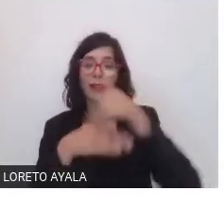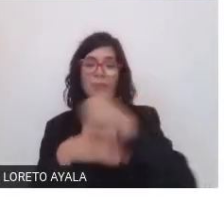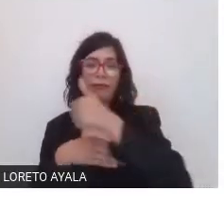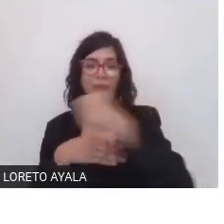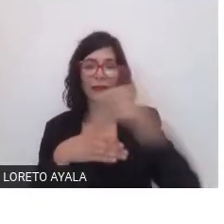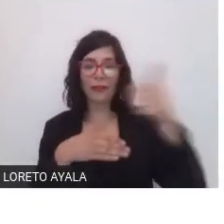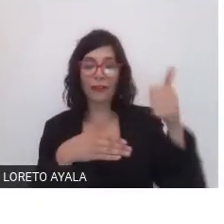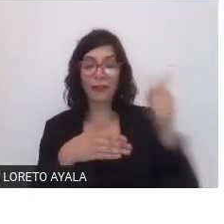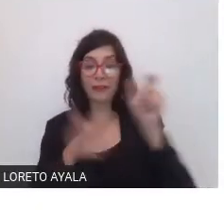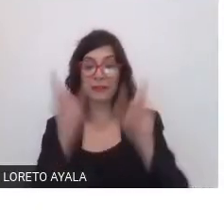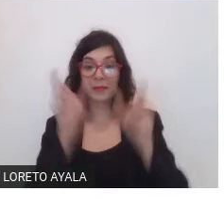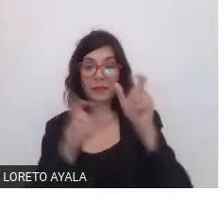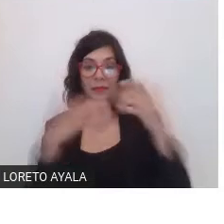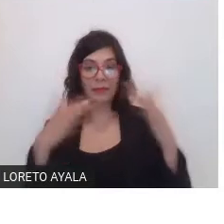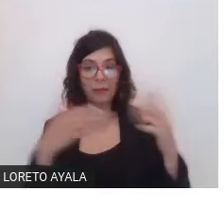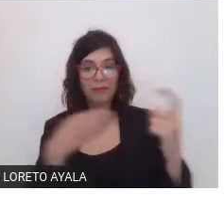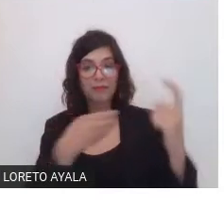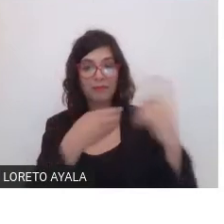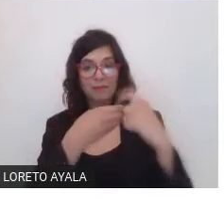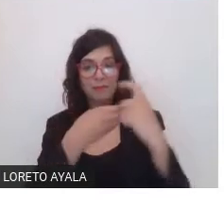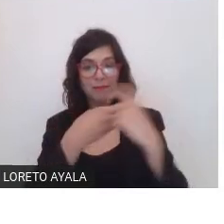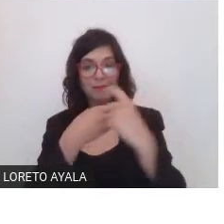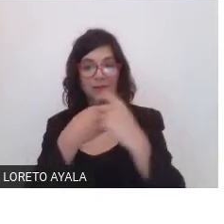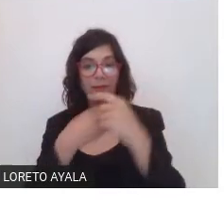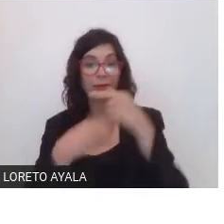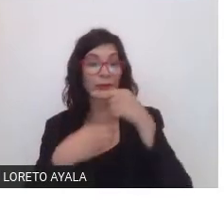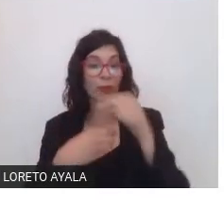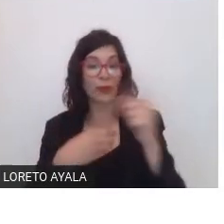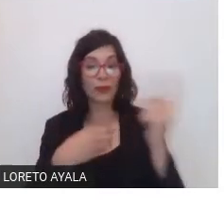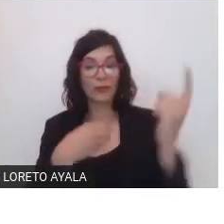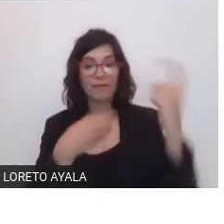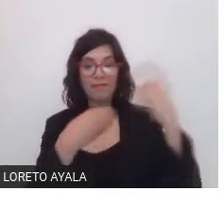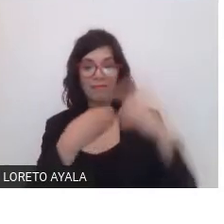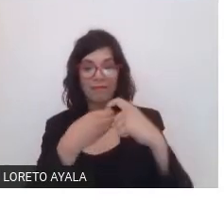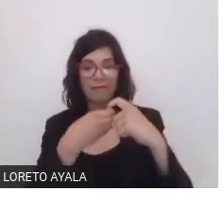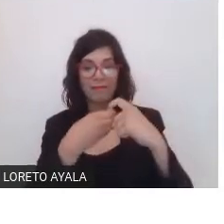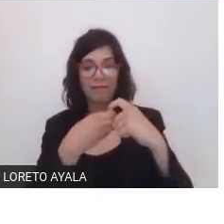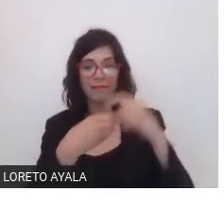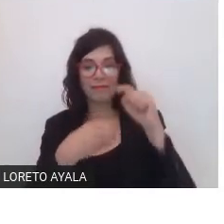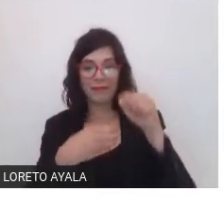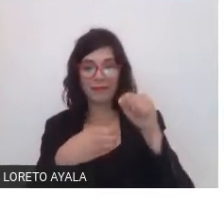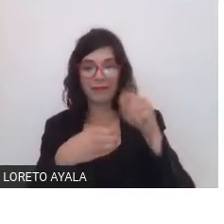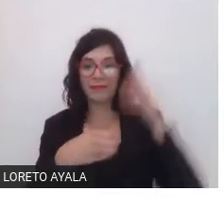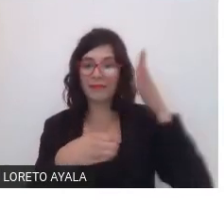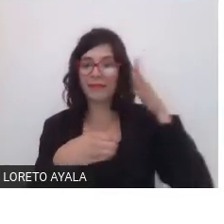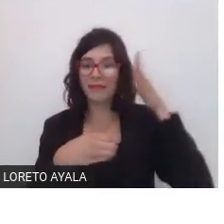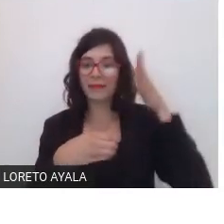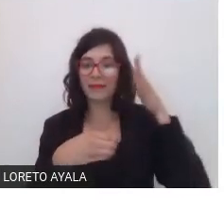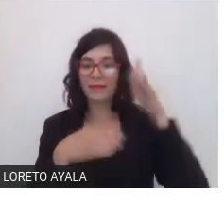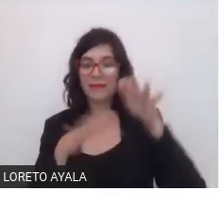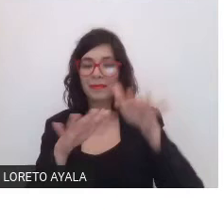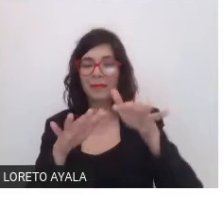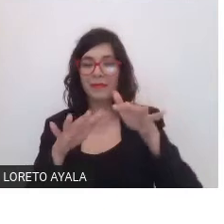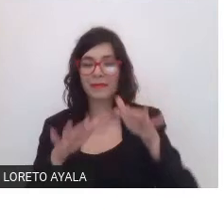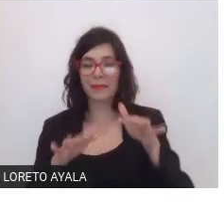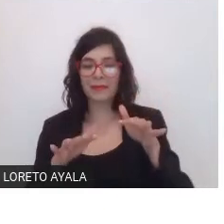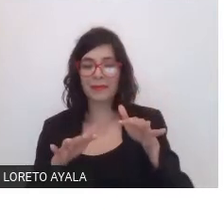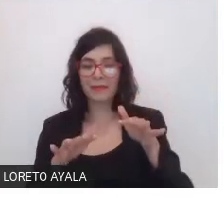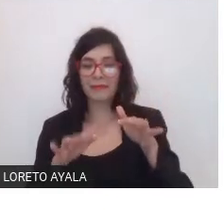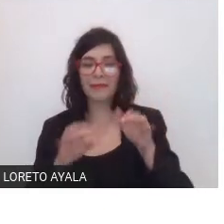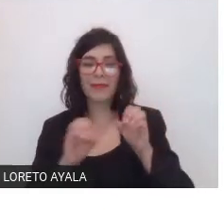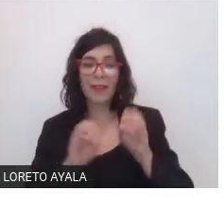han conectado y los que están por conectarse pues, a este seminario de educación física. Y para